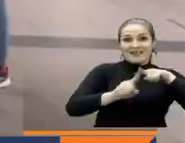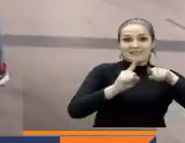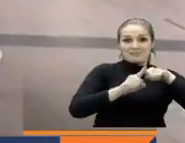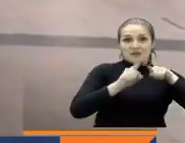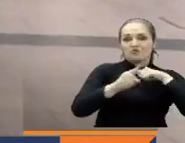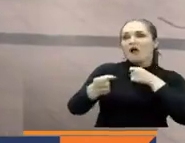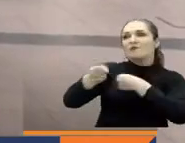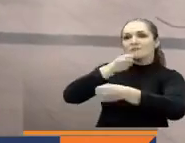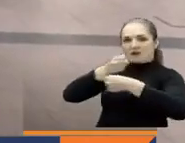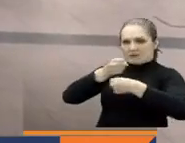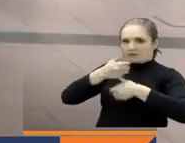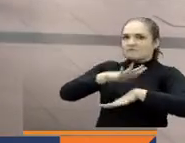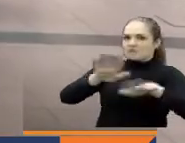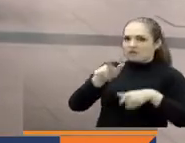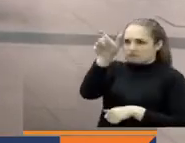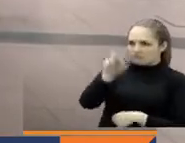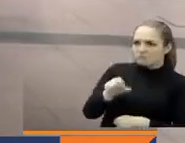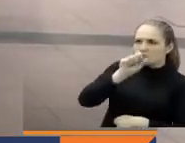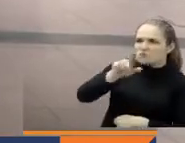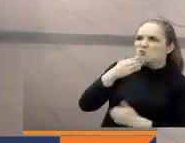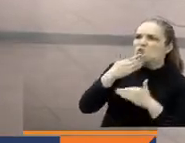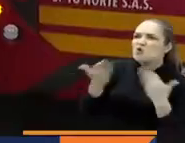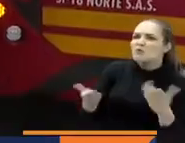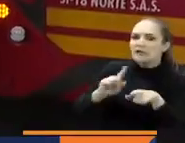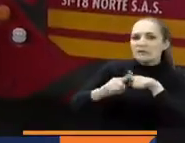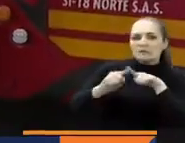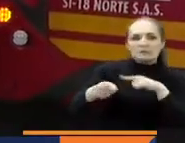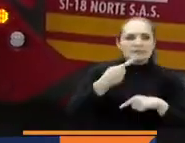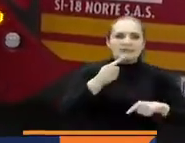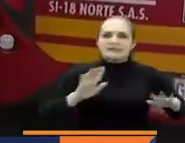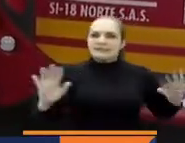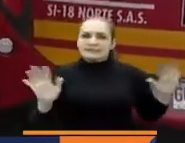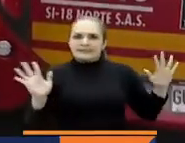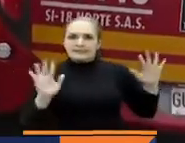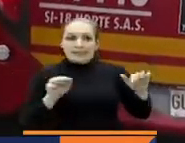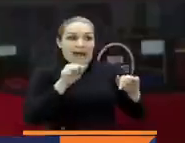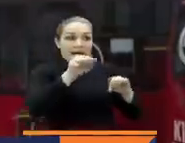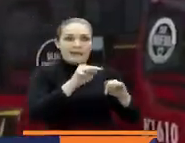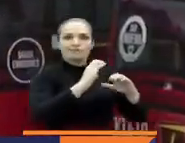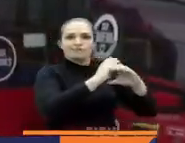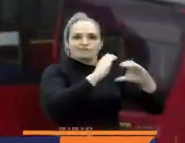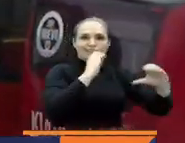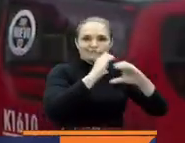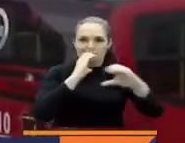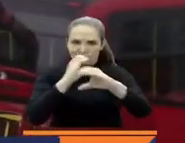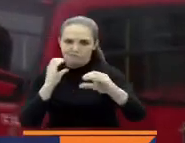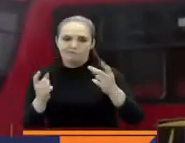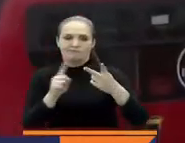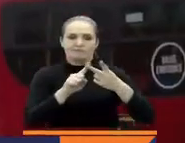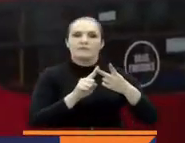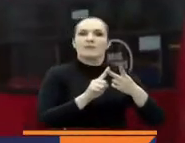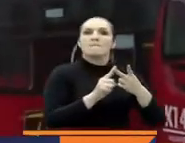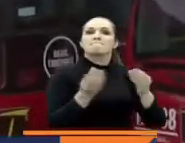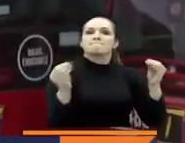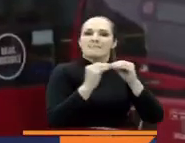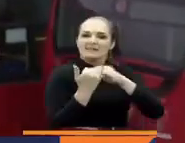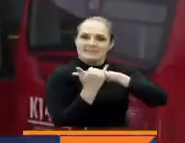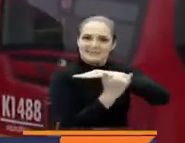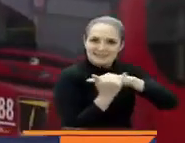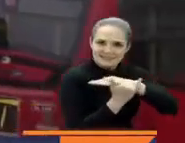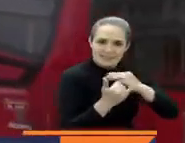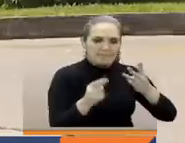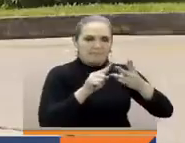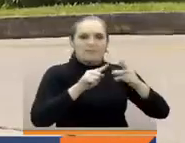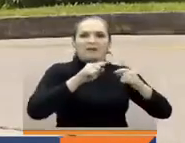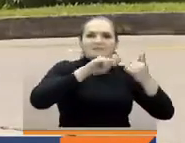Señal de la Mañana, aseguró que el sistema integrado de transporte Transmilenio, que incluye estaciones, flota de articulados, buses del SIP y